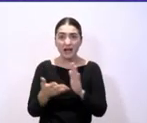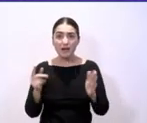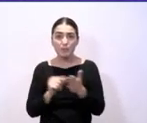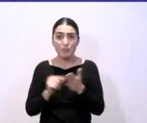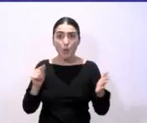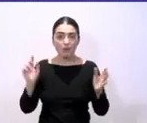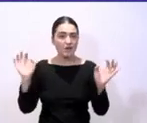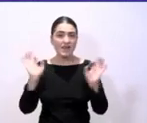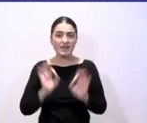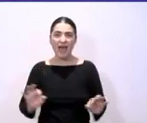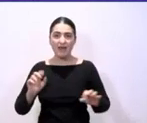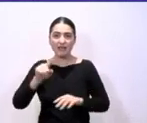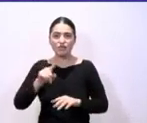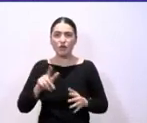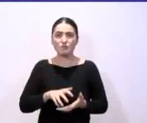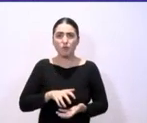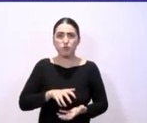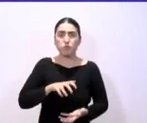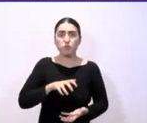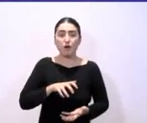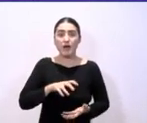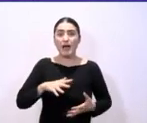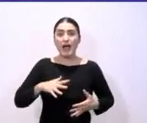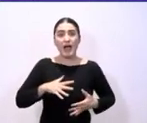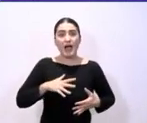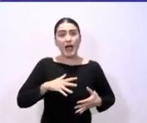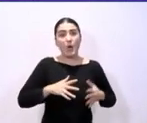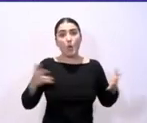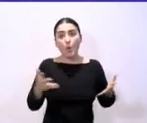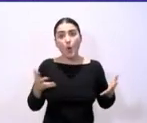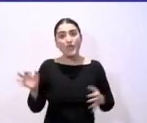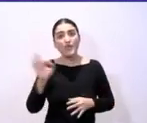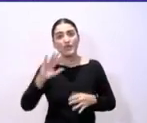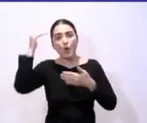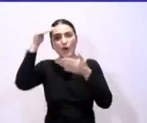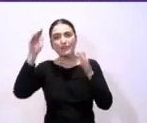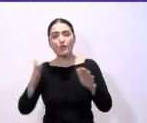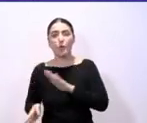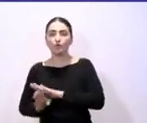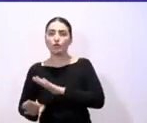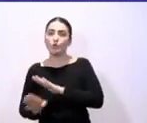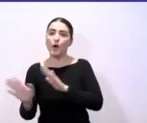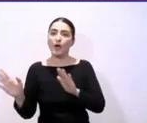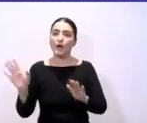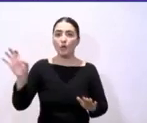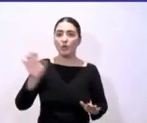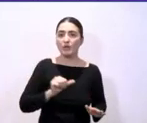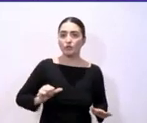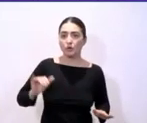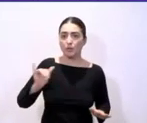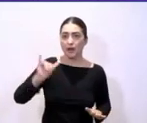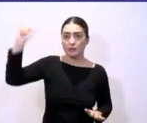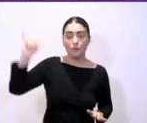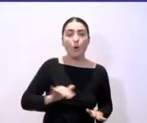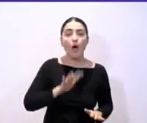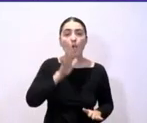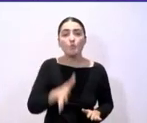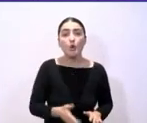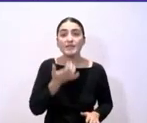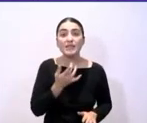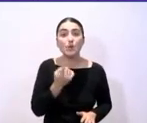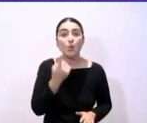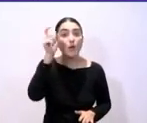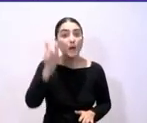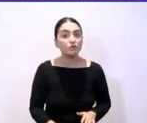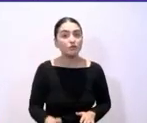una saturación de las urgencias o de la atención continuada que se produce en nuestra comunidad. Porque es evidente que cuando una persona tiene